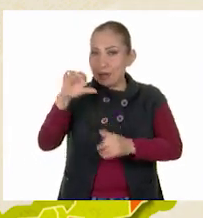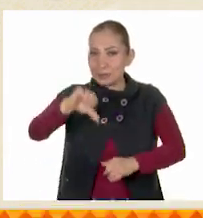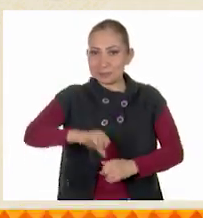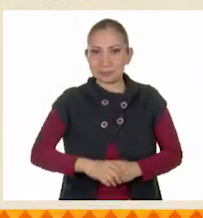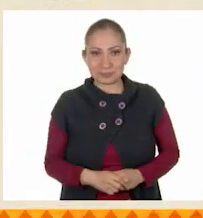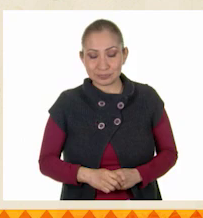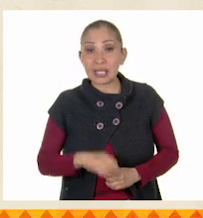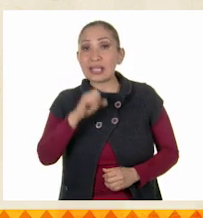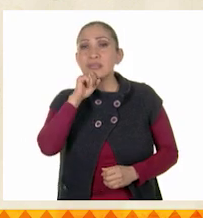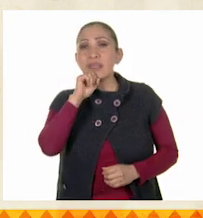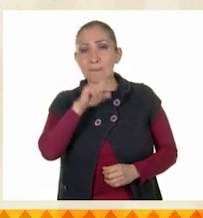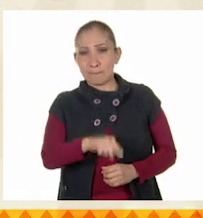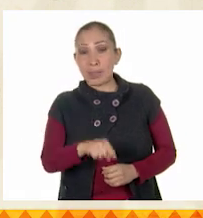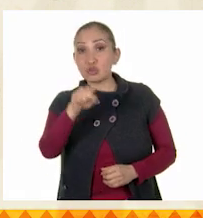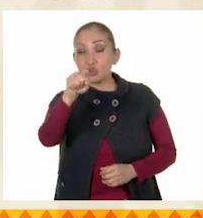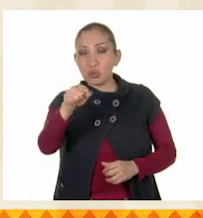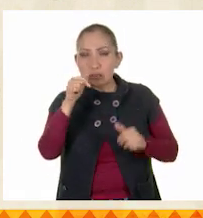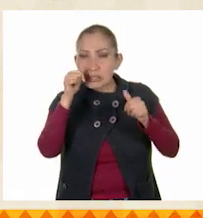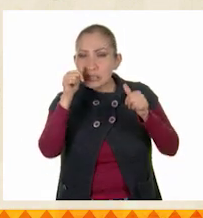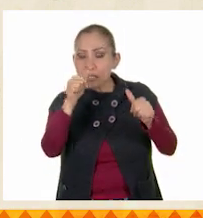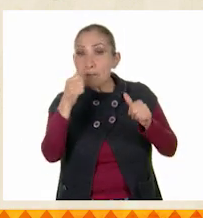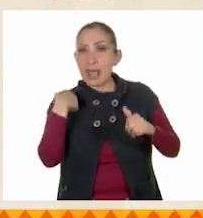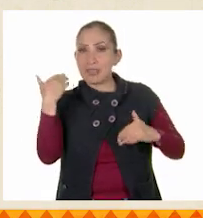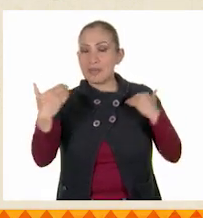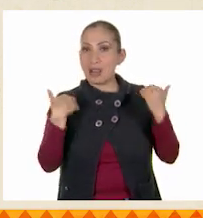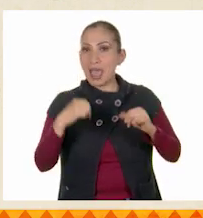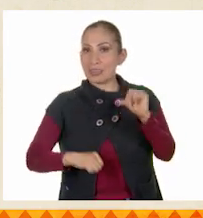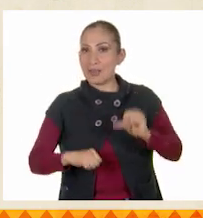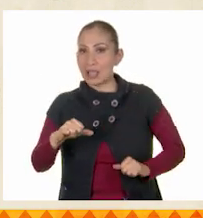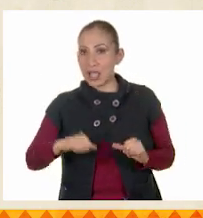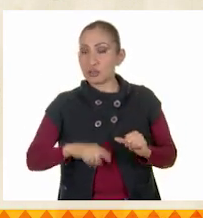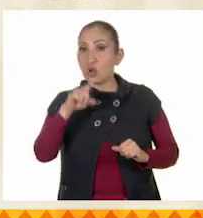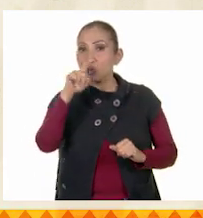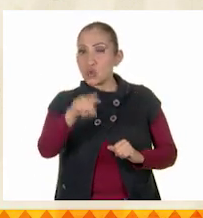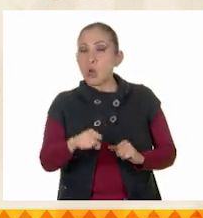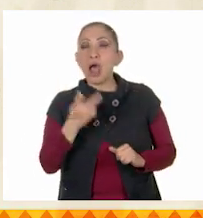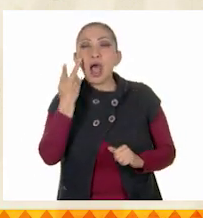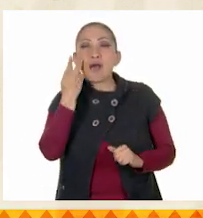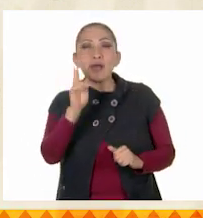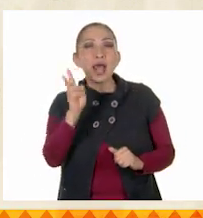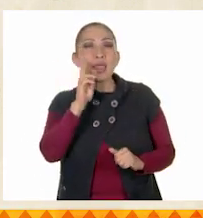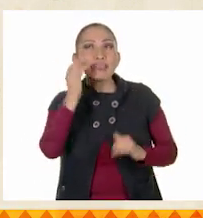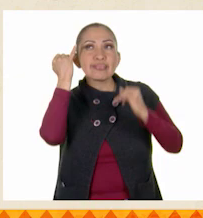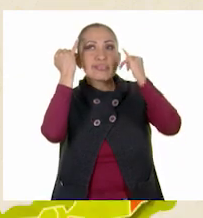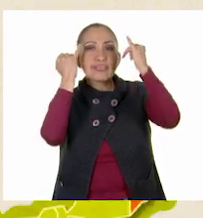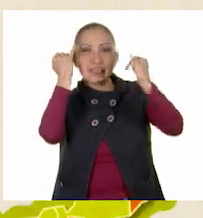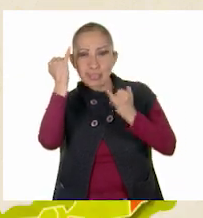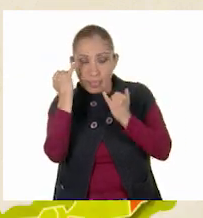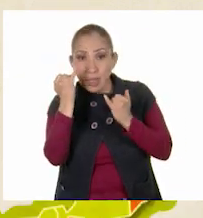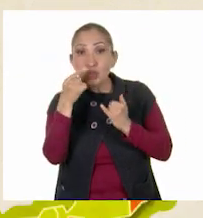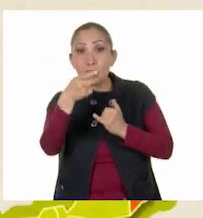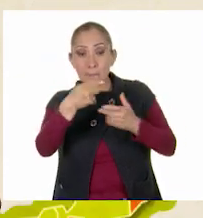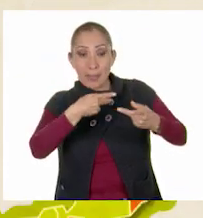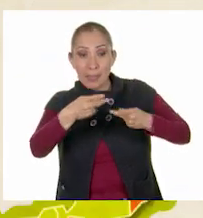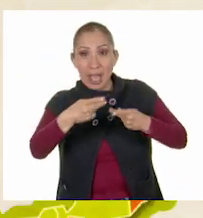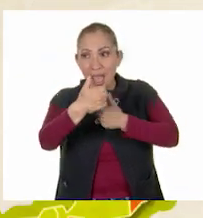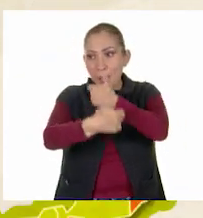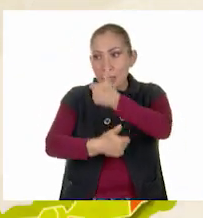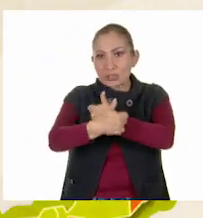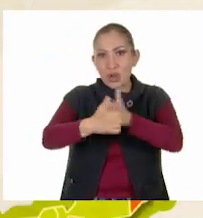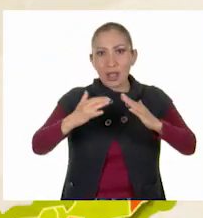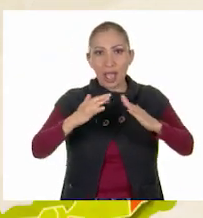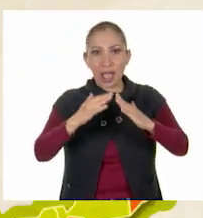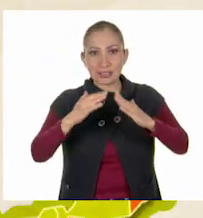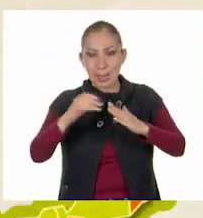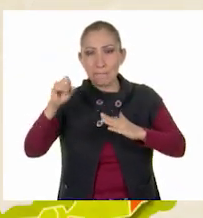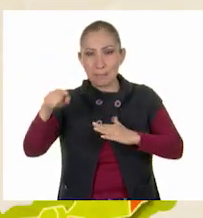hoy. También estén listos para una divertida actividad donde pondrán a prueba toda su creatividad. Organicen su competencia en casa